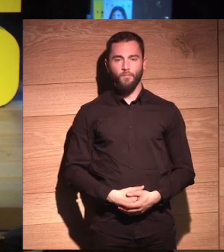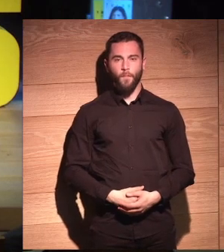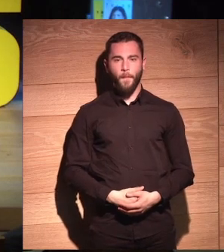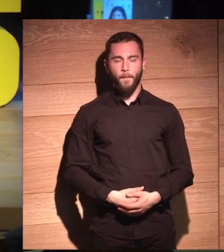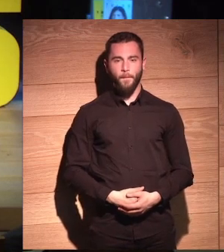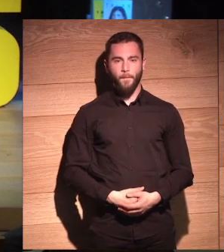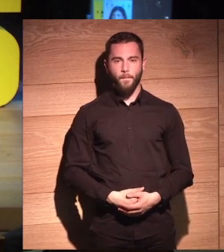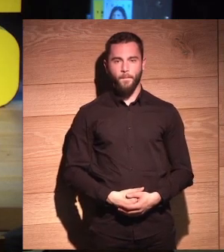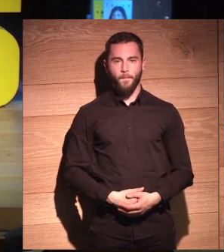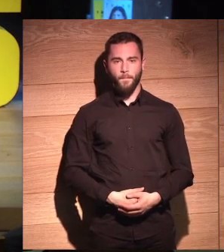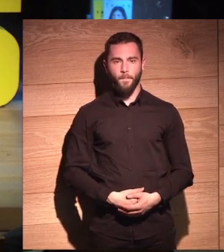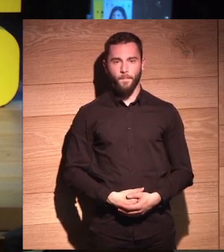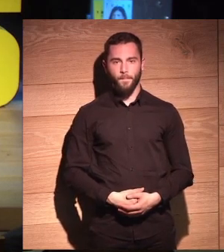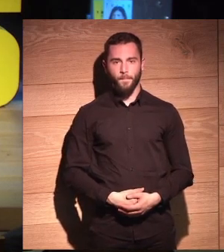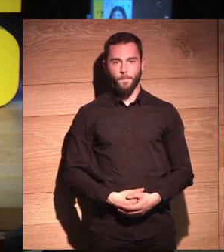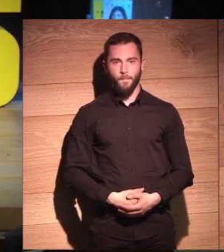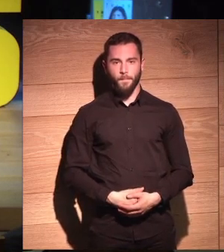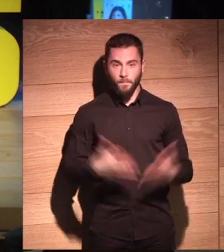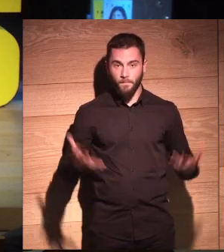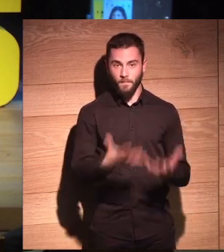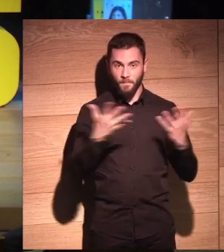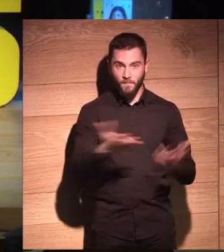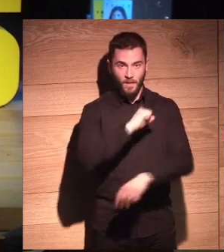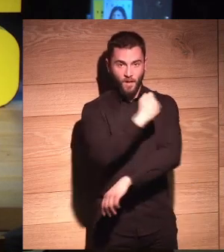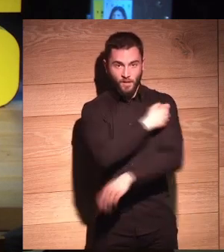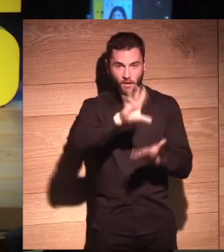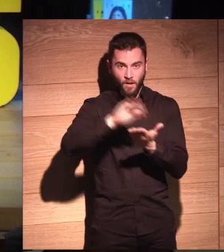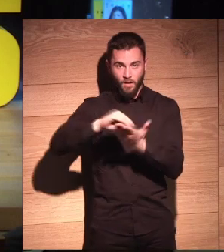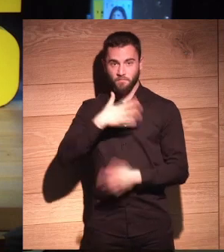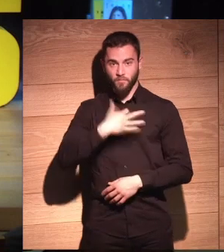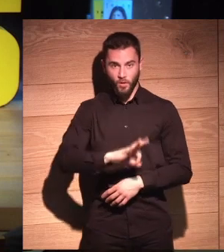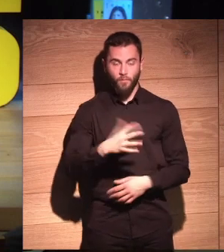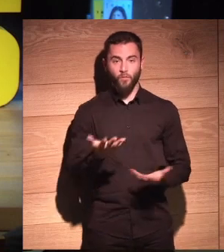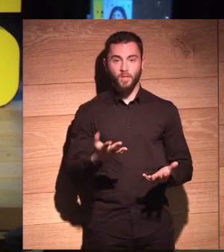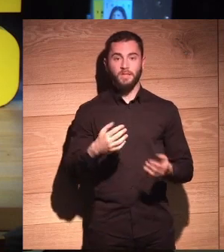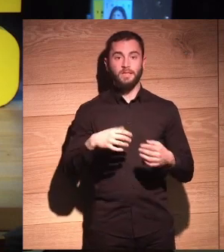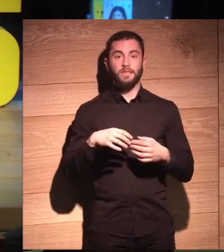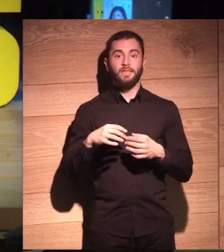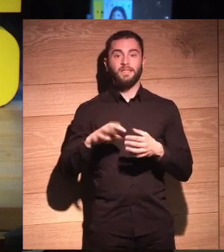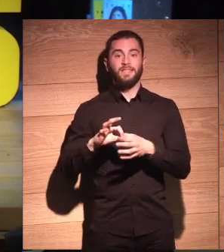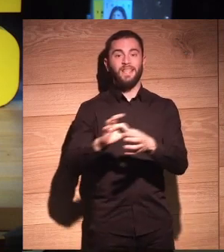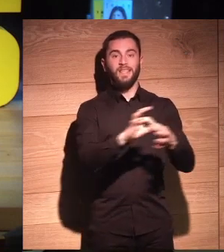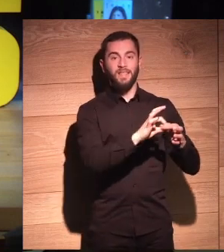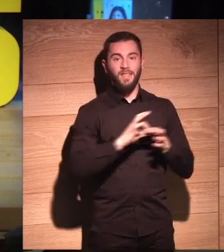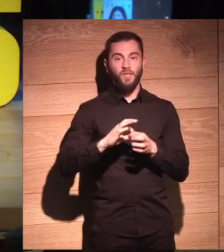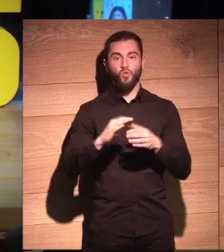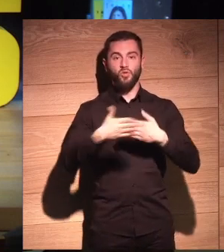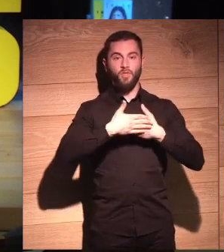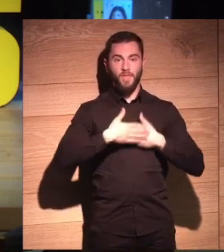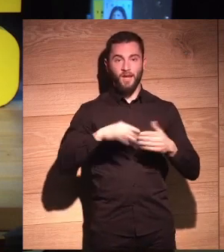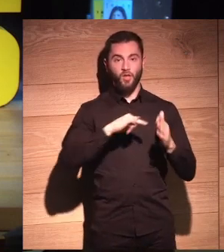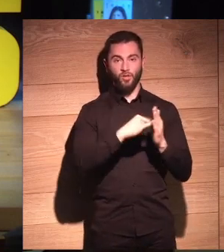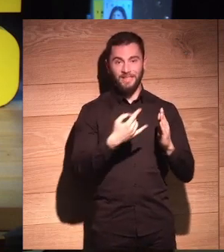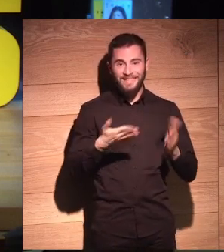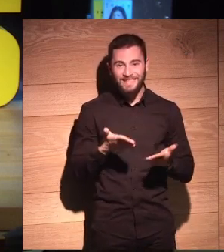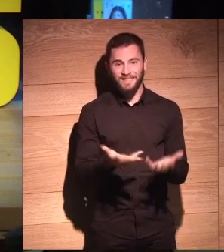Puesto que podemos registrar y podemos estimular, pues podemos tener circuitos cerrados en los cuales la estimulación se realice